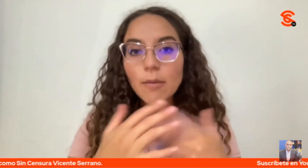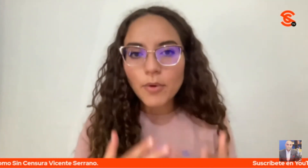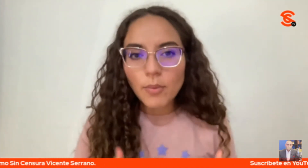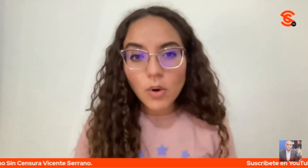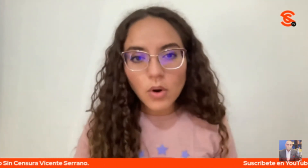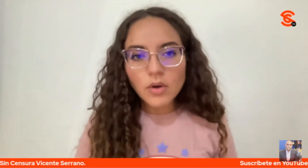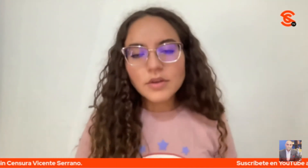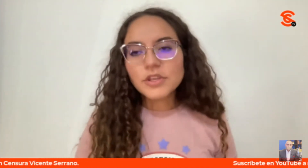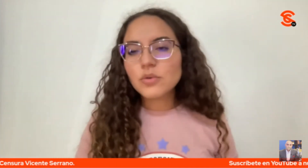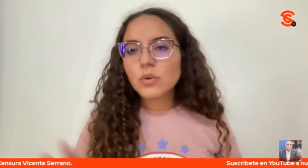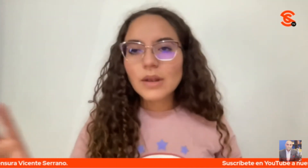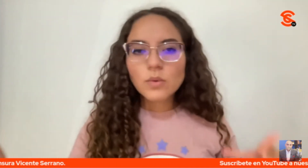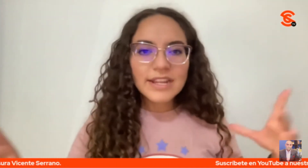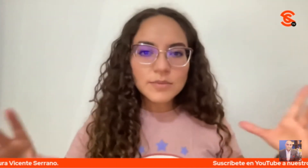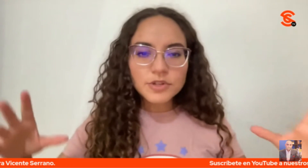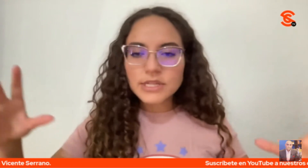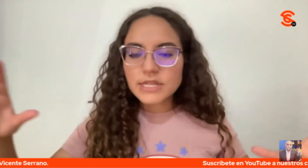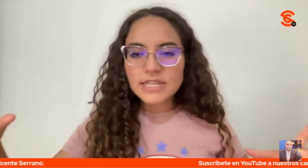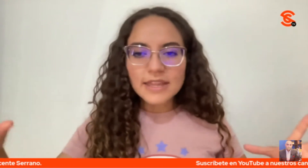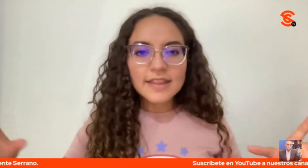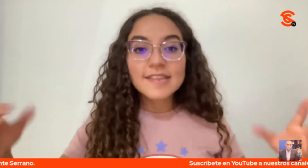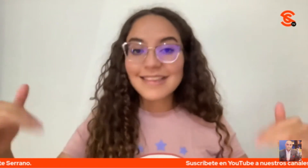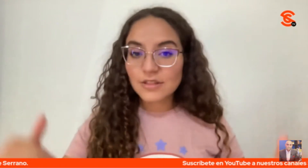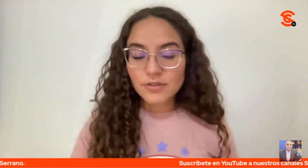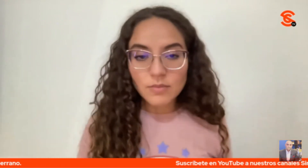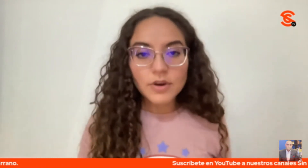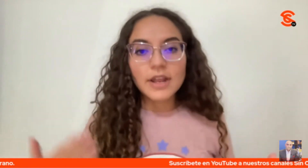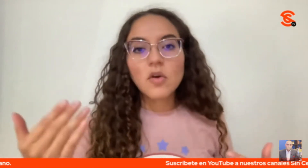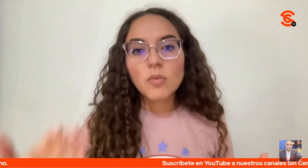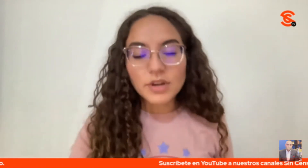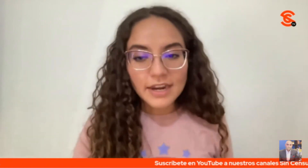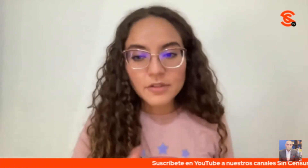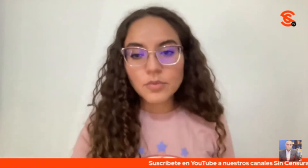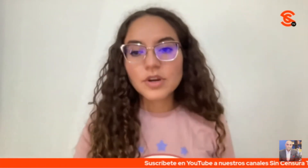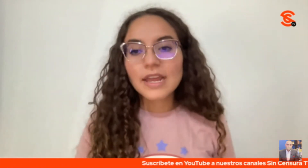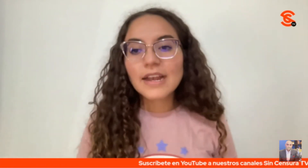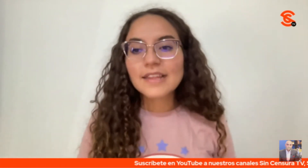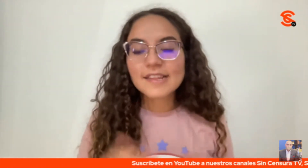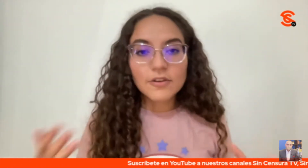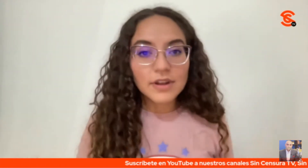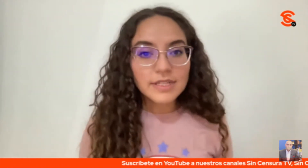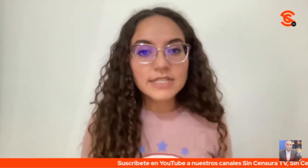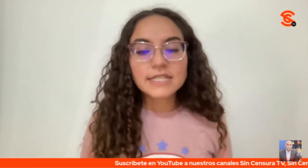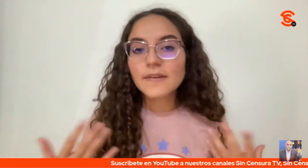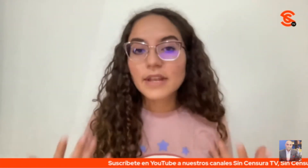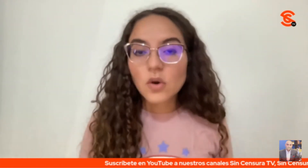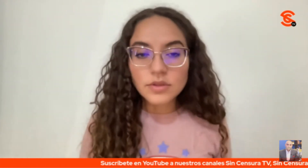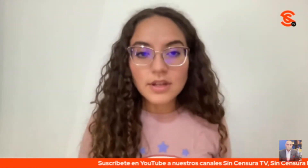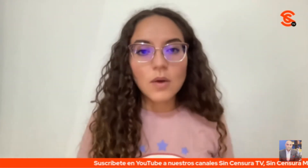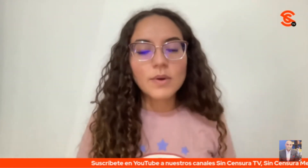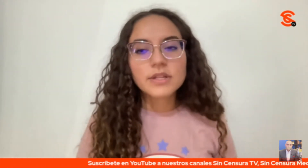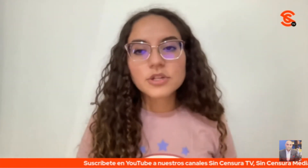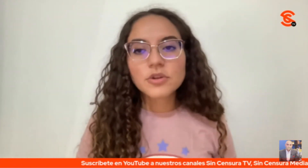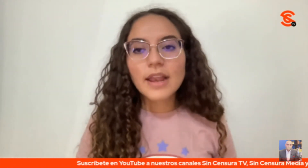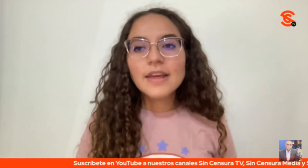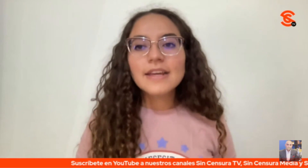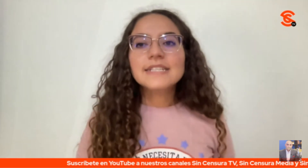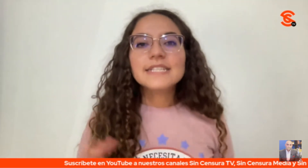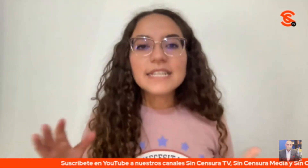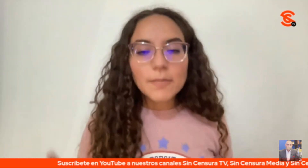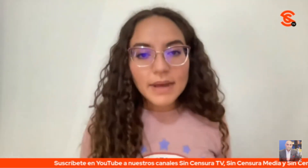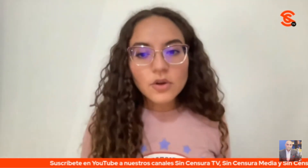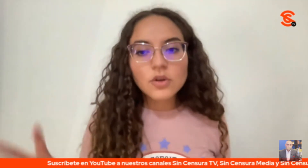votó y se aprobó, y hubo algunas voces disidentes dentro de Morena, como Ricardo Monreal, que salieron a decir que estaban en contra de la Guardia